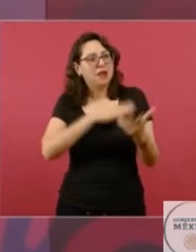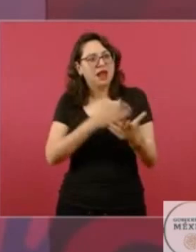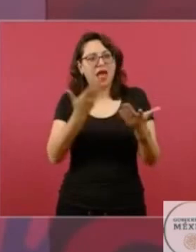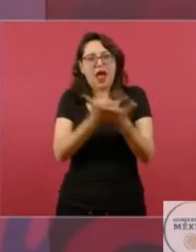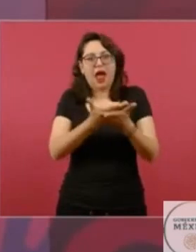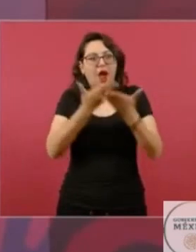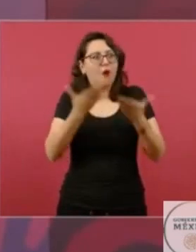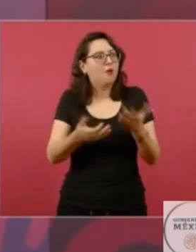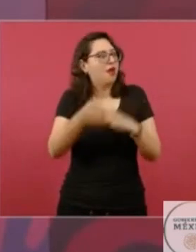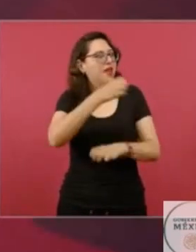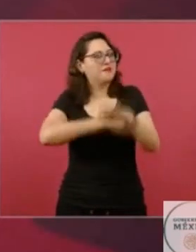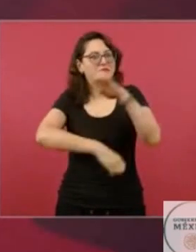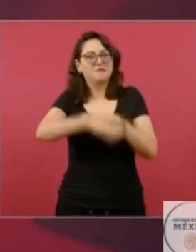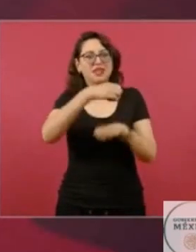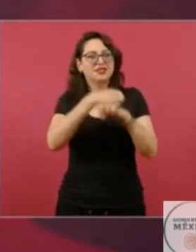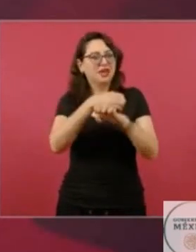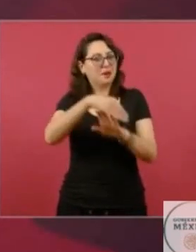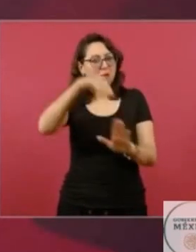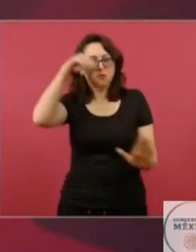no querían